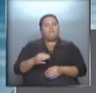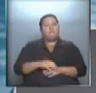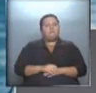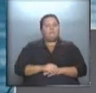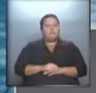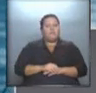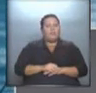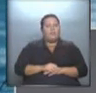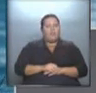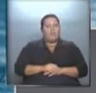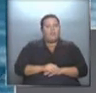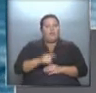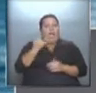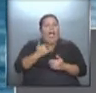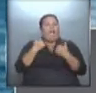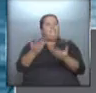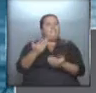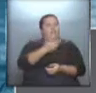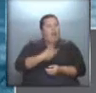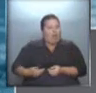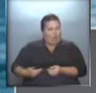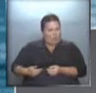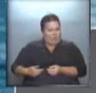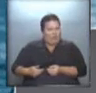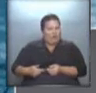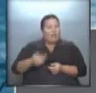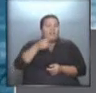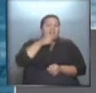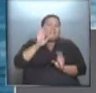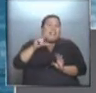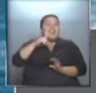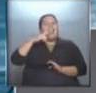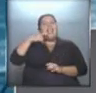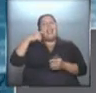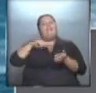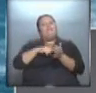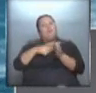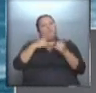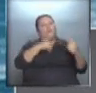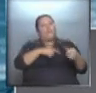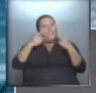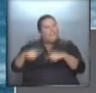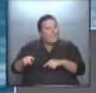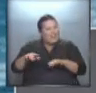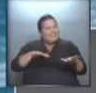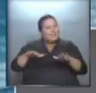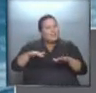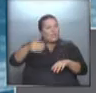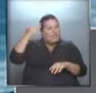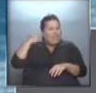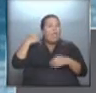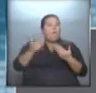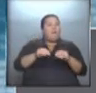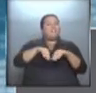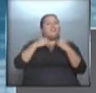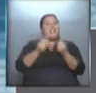esta tendencia favorable. De manera que las condiciones, si quieren, ambientales son muy distintas y por eso me parece que el resultado